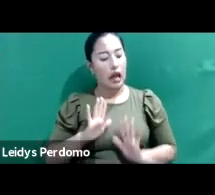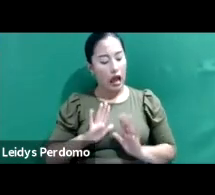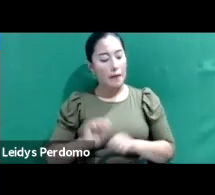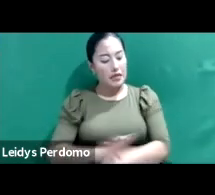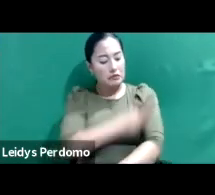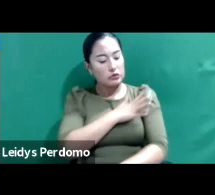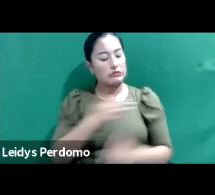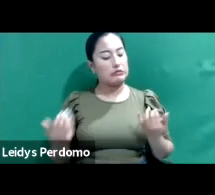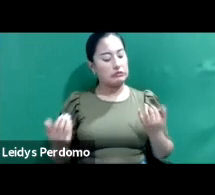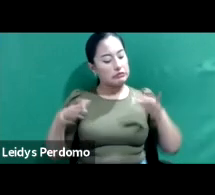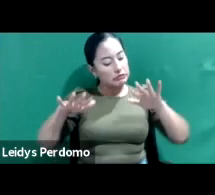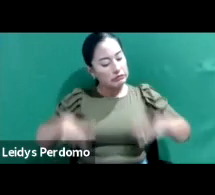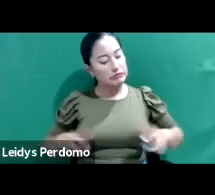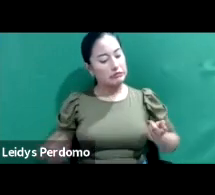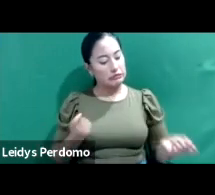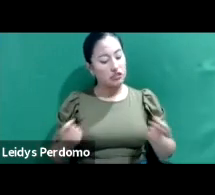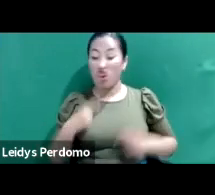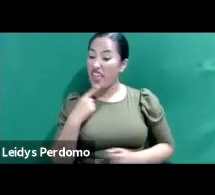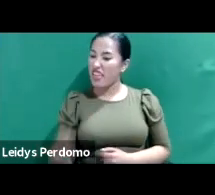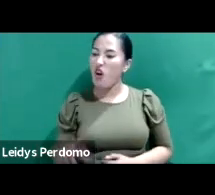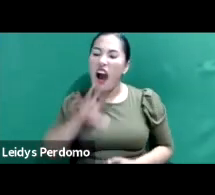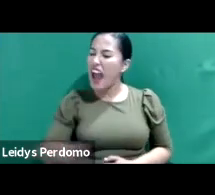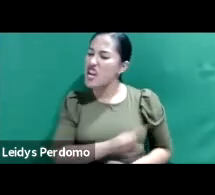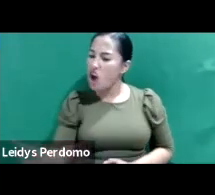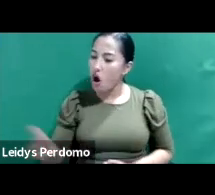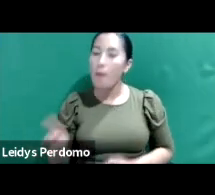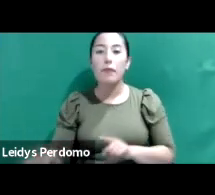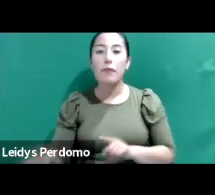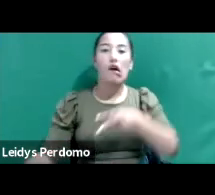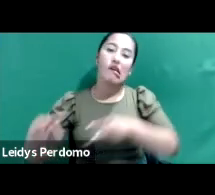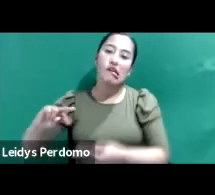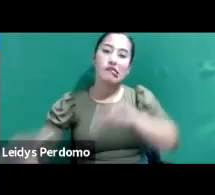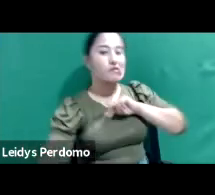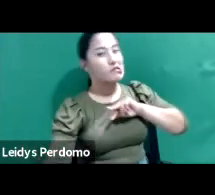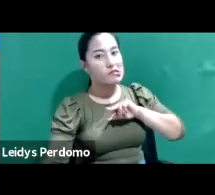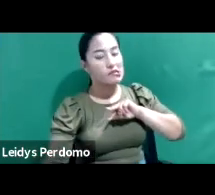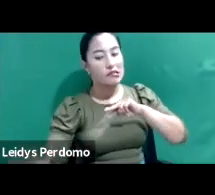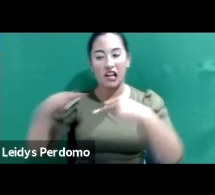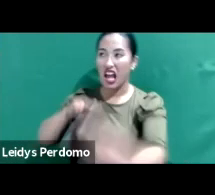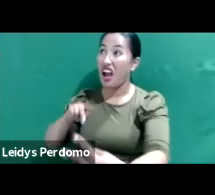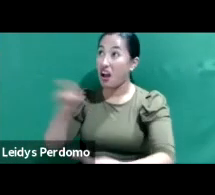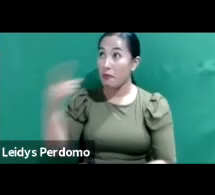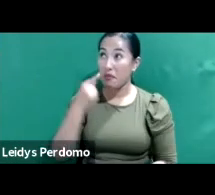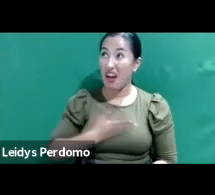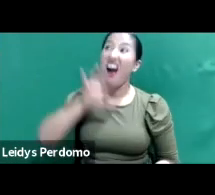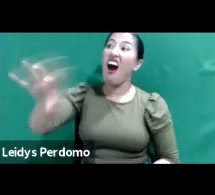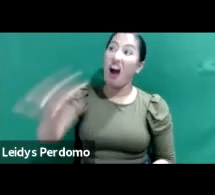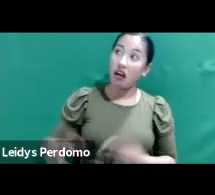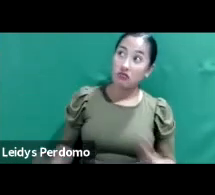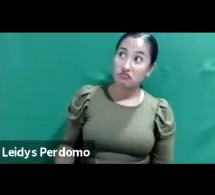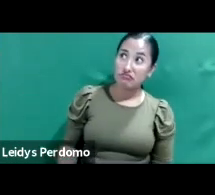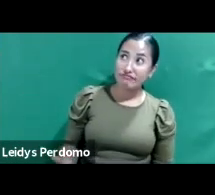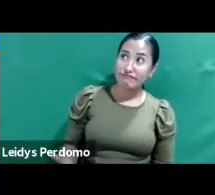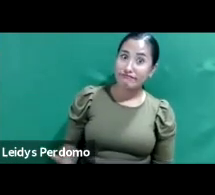regule emocionalmente y que no grite cuando me ve gritando y me ve totalmente salida de mis cabales, ¿cierto? Entonces digamos que tenemos que ser coherentes.